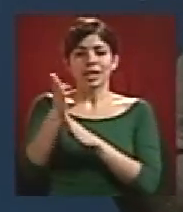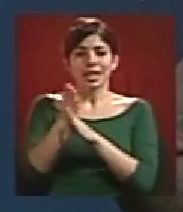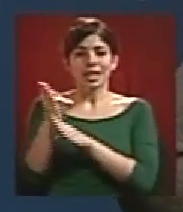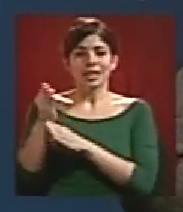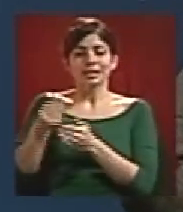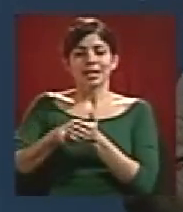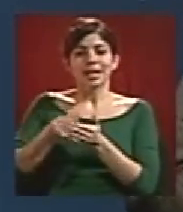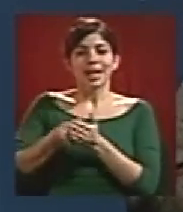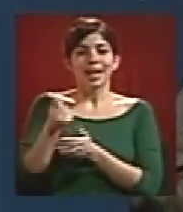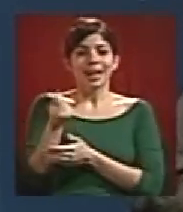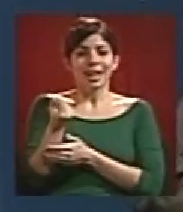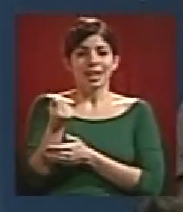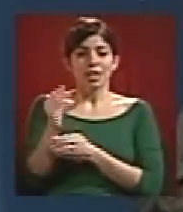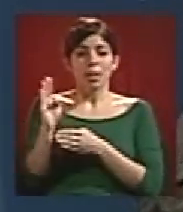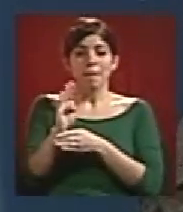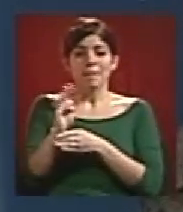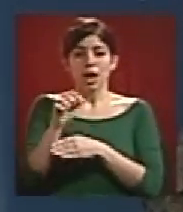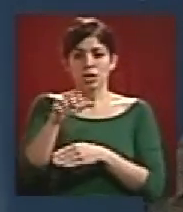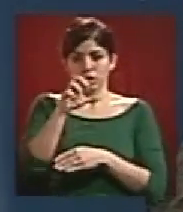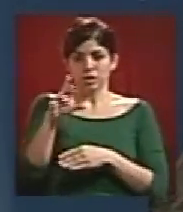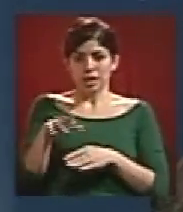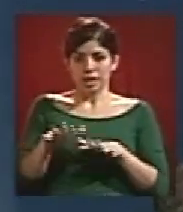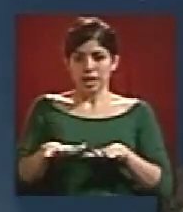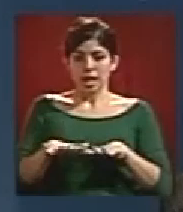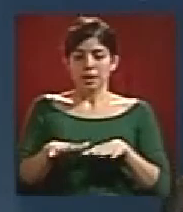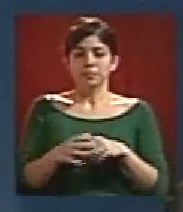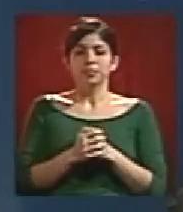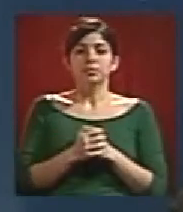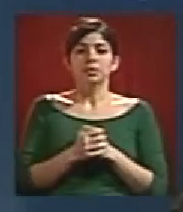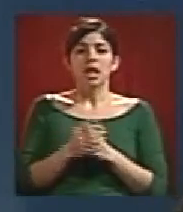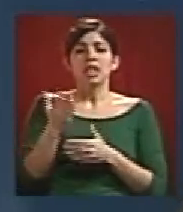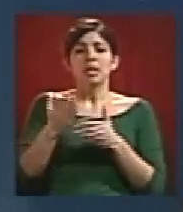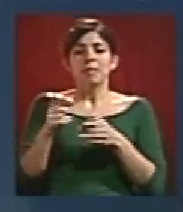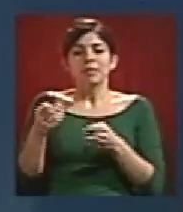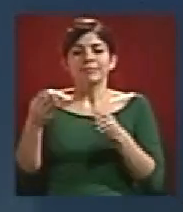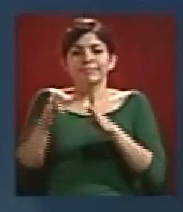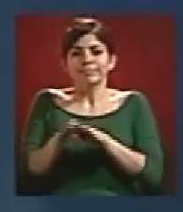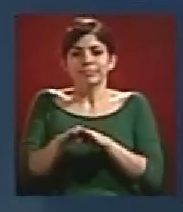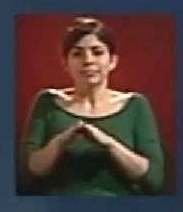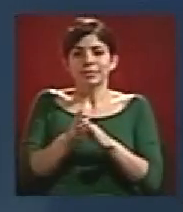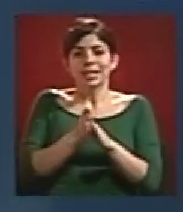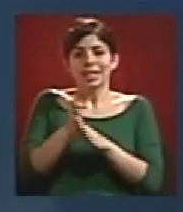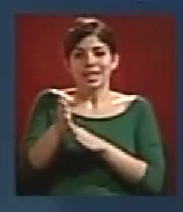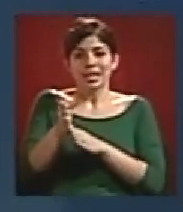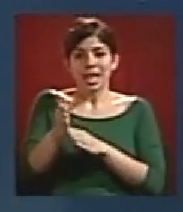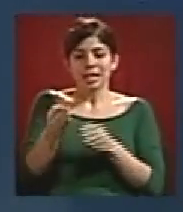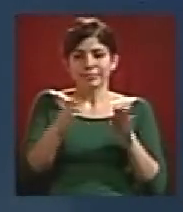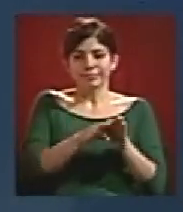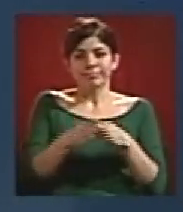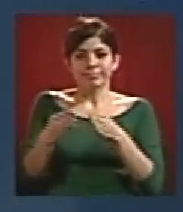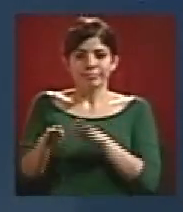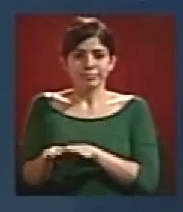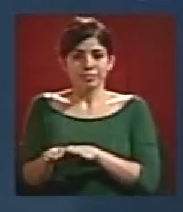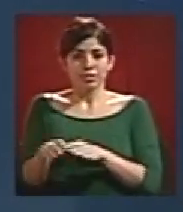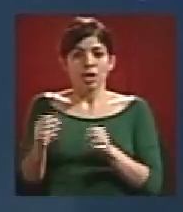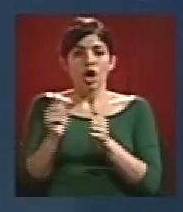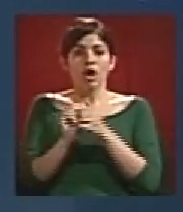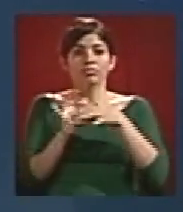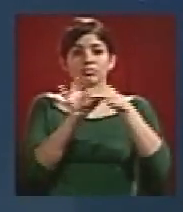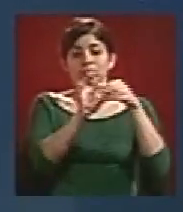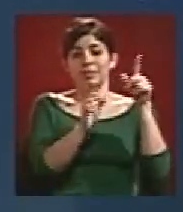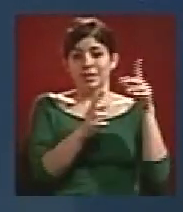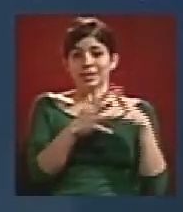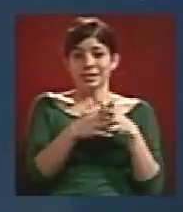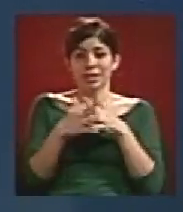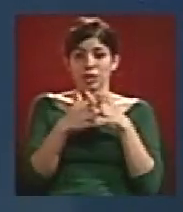bancos locales. Ahí probablemente haya un cierre de líneas por un tiempo, mientras los bancos estadounidenses adquieren